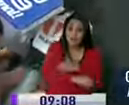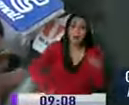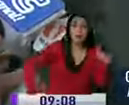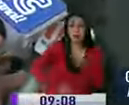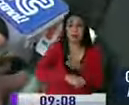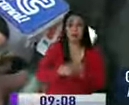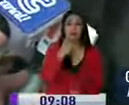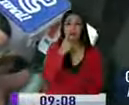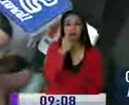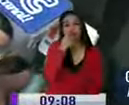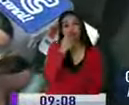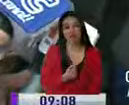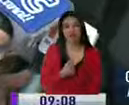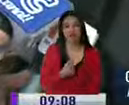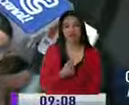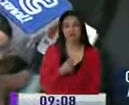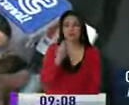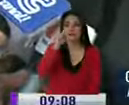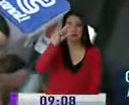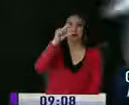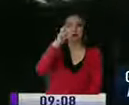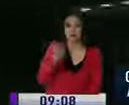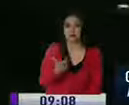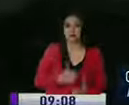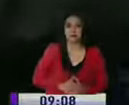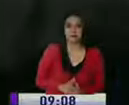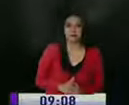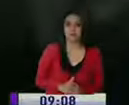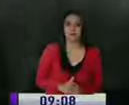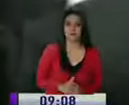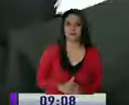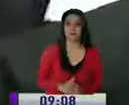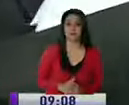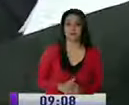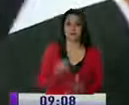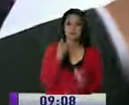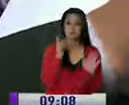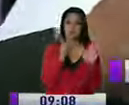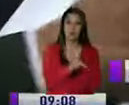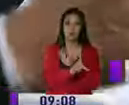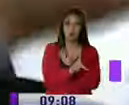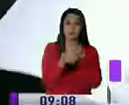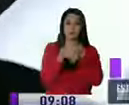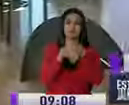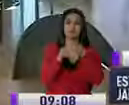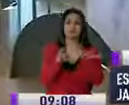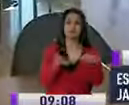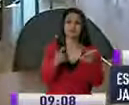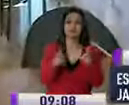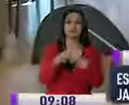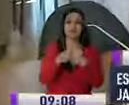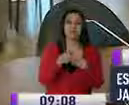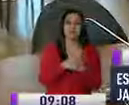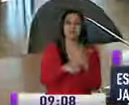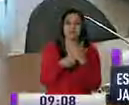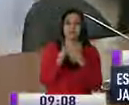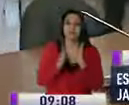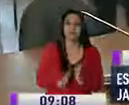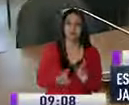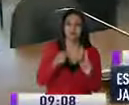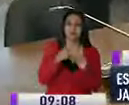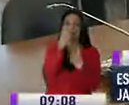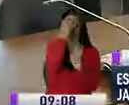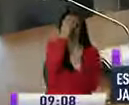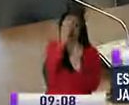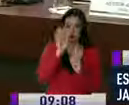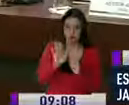le rompió, destajo un diente. Según anunciaron, esta denuncia se hará extensiva para el exministro de Educación,